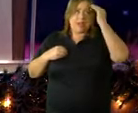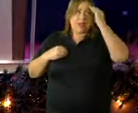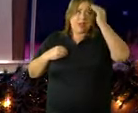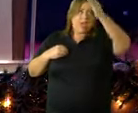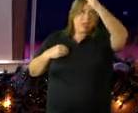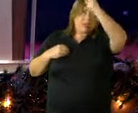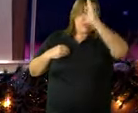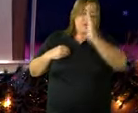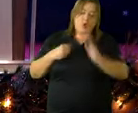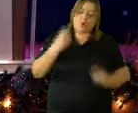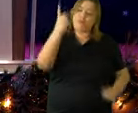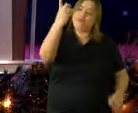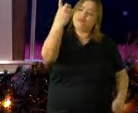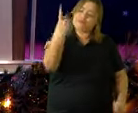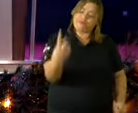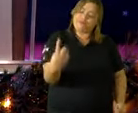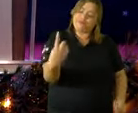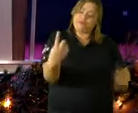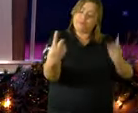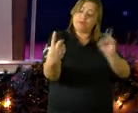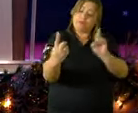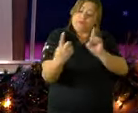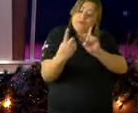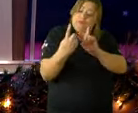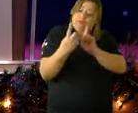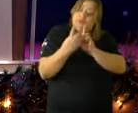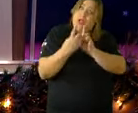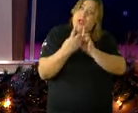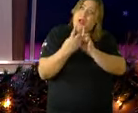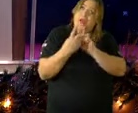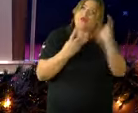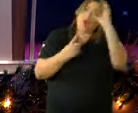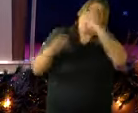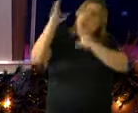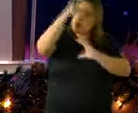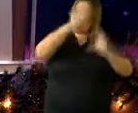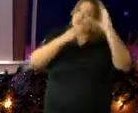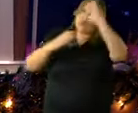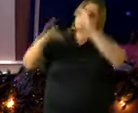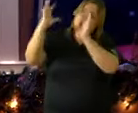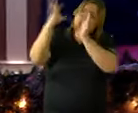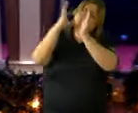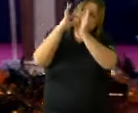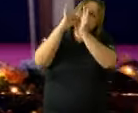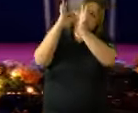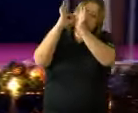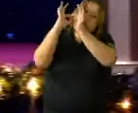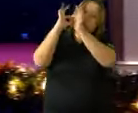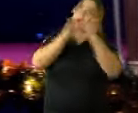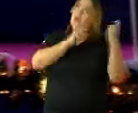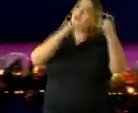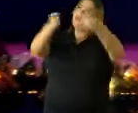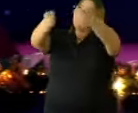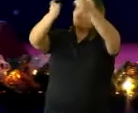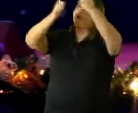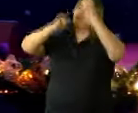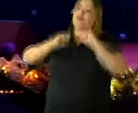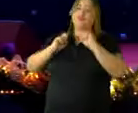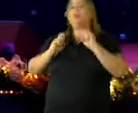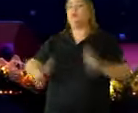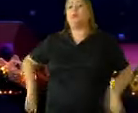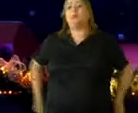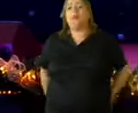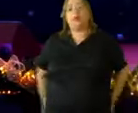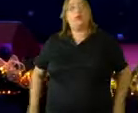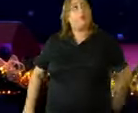es galardonador de los que le buscan. Tú tienes galardón, mira. El Señor